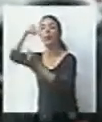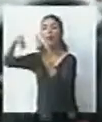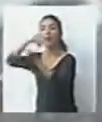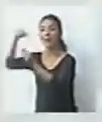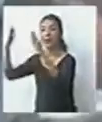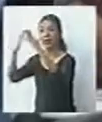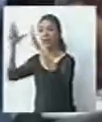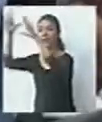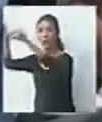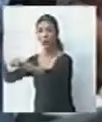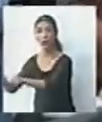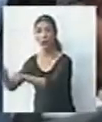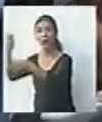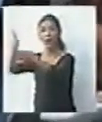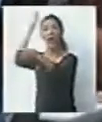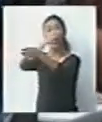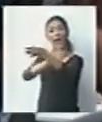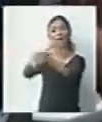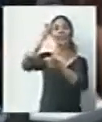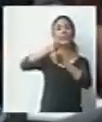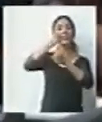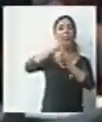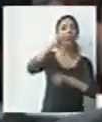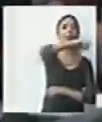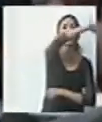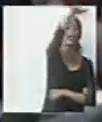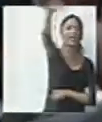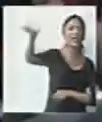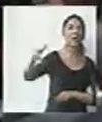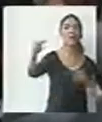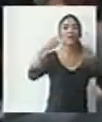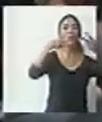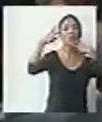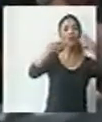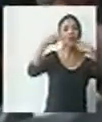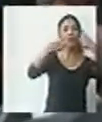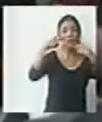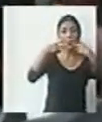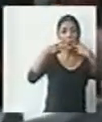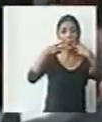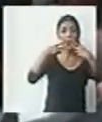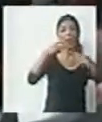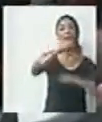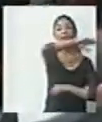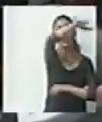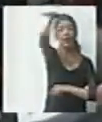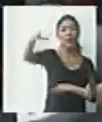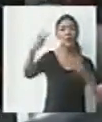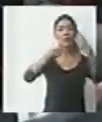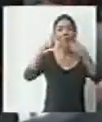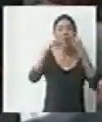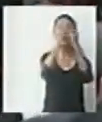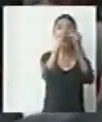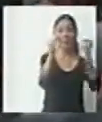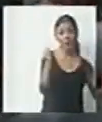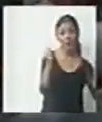acá. Quiero tratar de darte todas las opciones para que sea de forma pacífica, claro. Esto. Si vos no lo querés, bueno, yo no